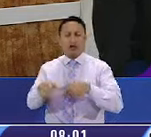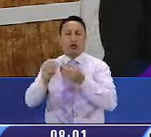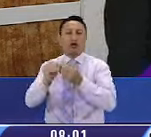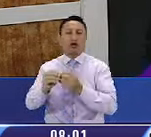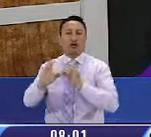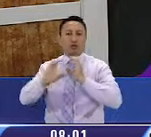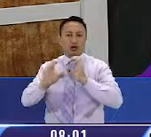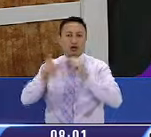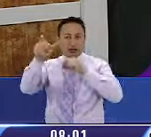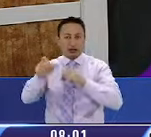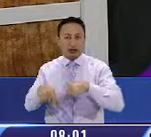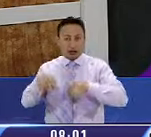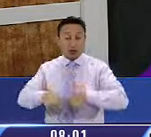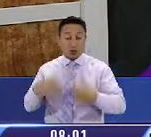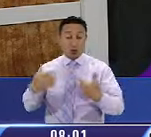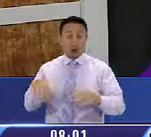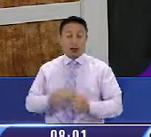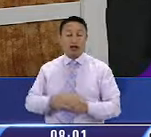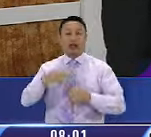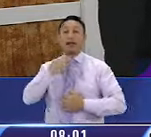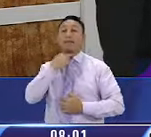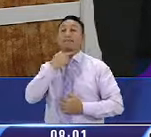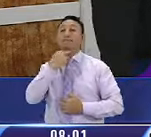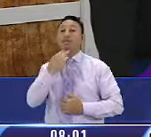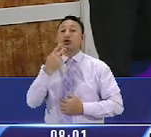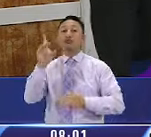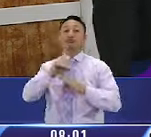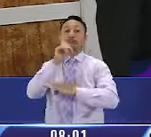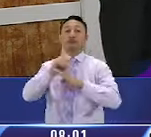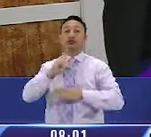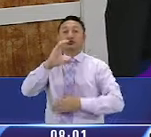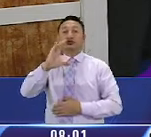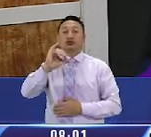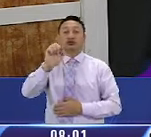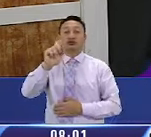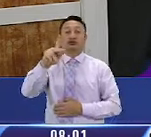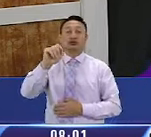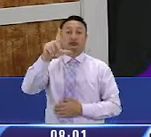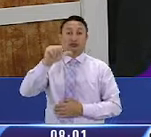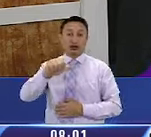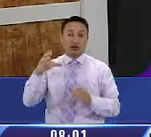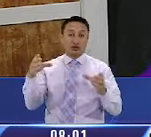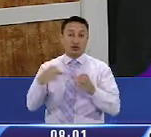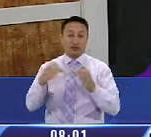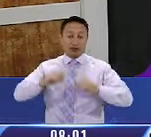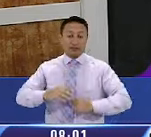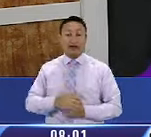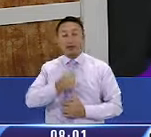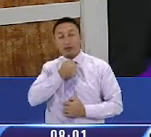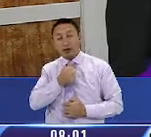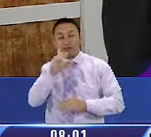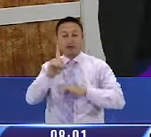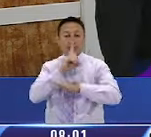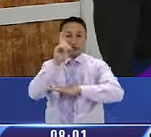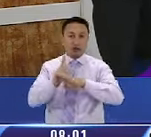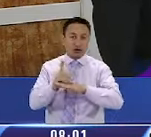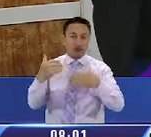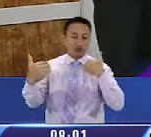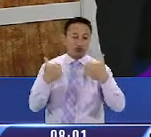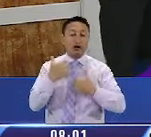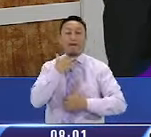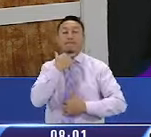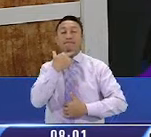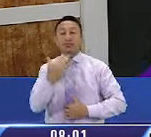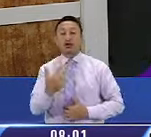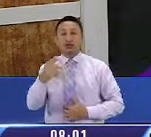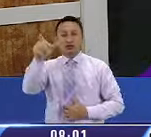de locutores, un artista de la voz, director de Ciespal en su departamento de comunicación, locutor, director, artista de voz,